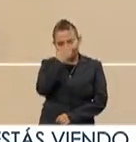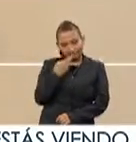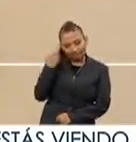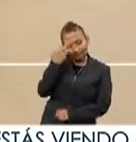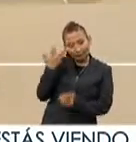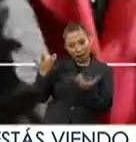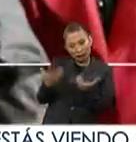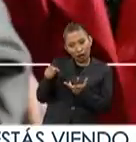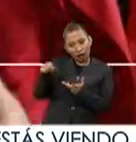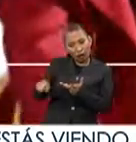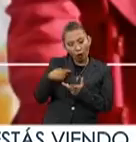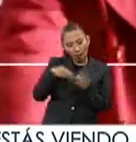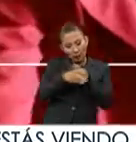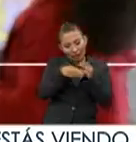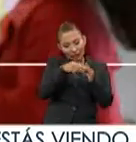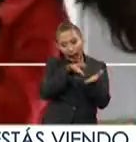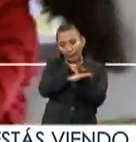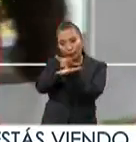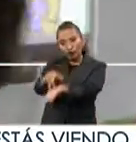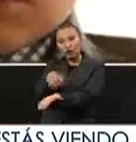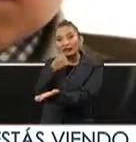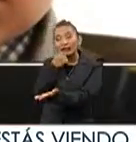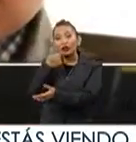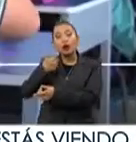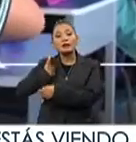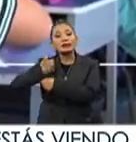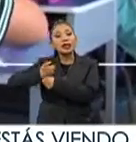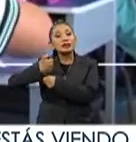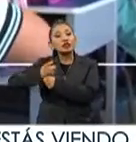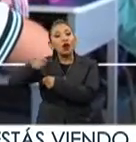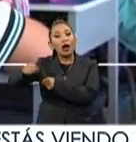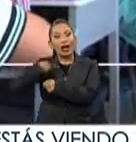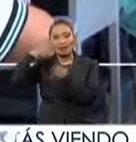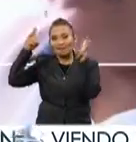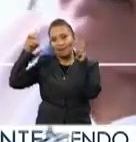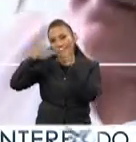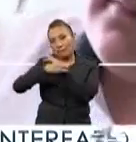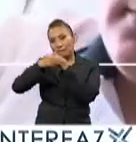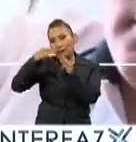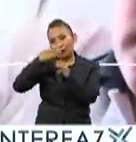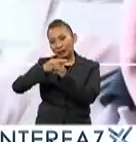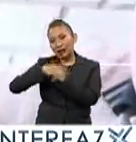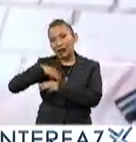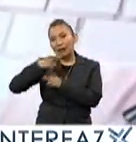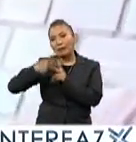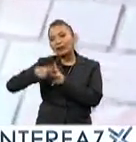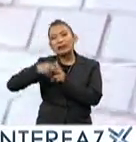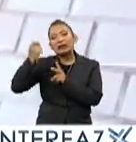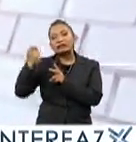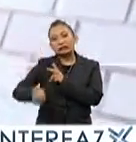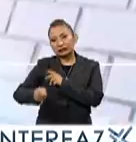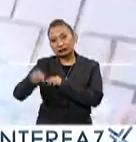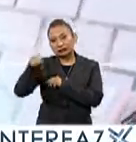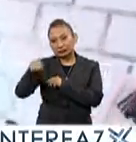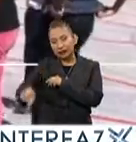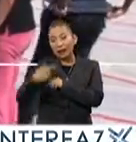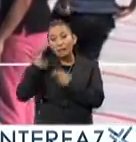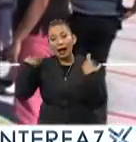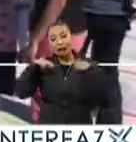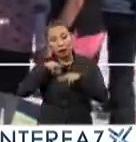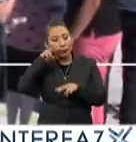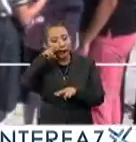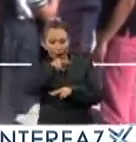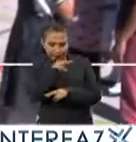una herramienta de apoyo para niños de sexto año de primaria en la asignatura de matemáticas, la cual consiste en que el profesor